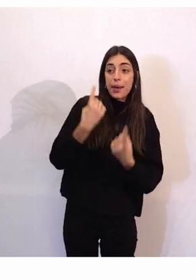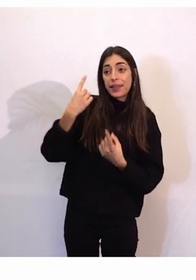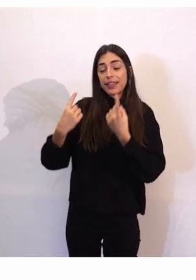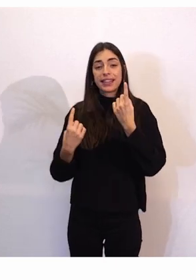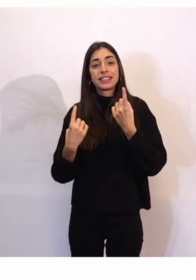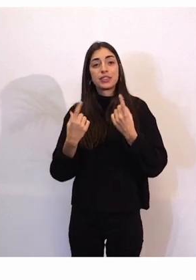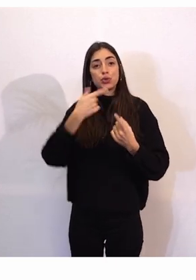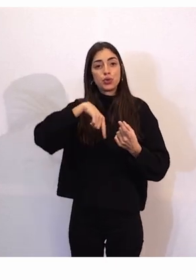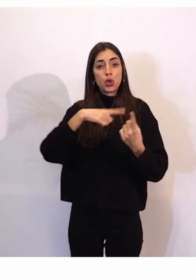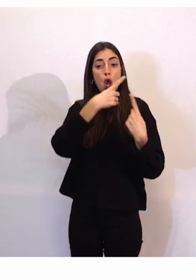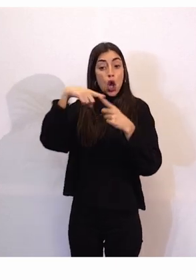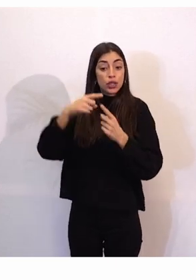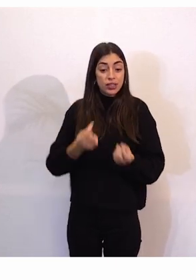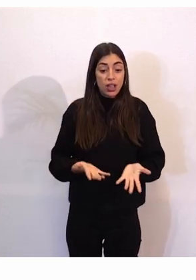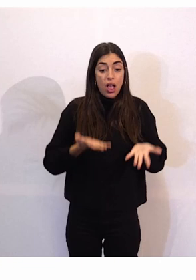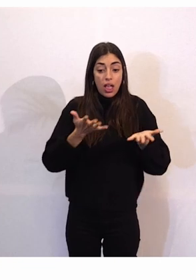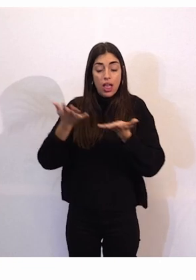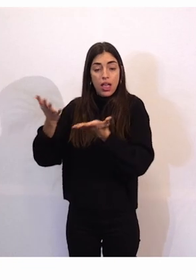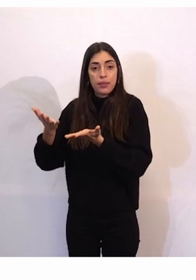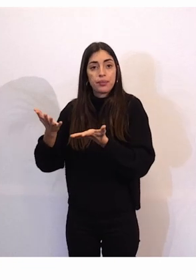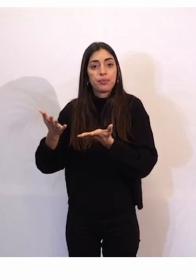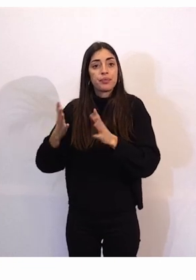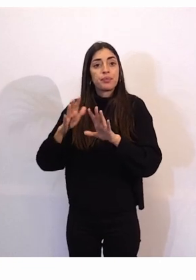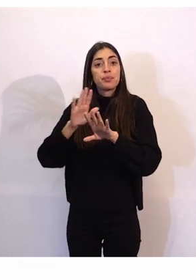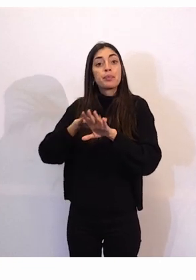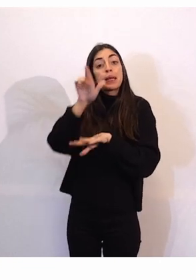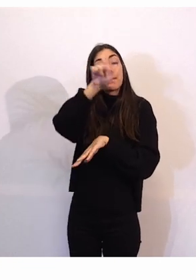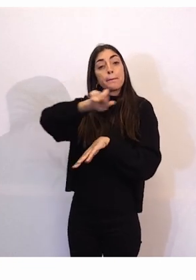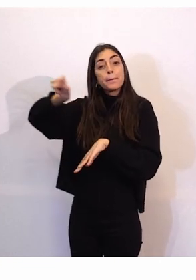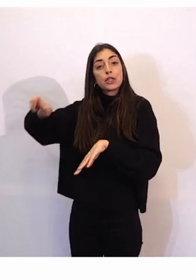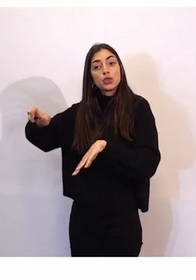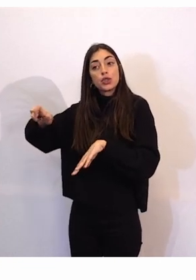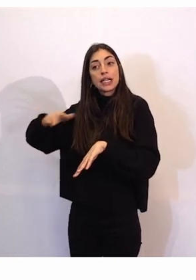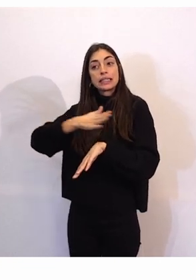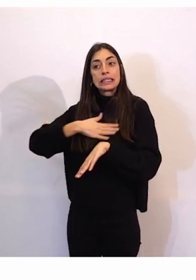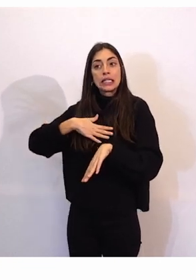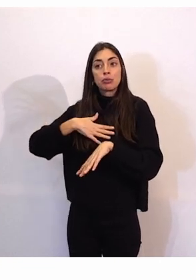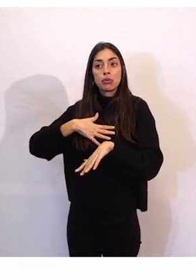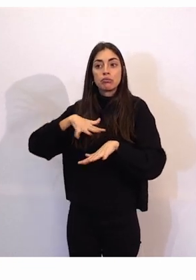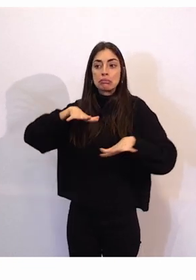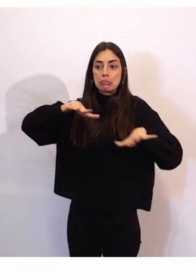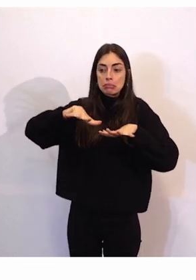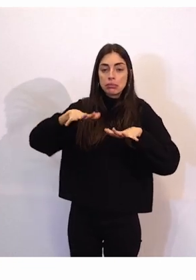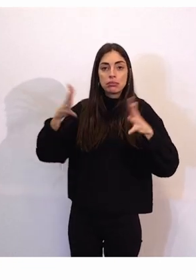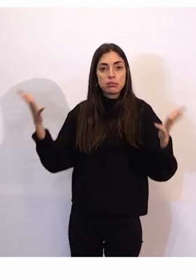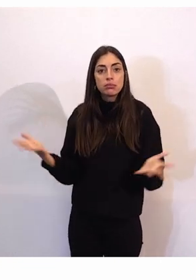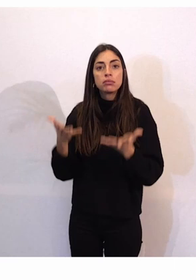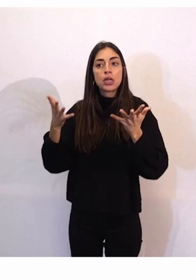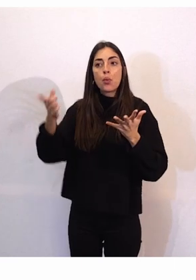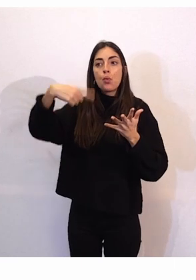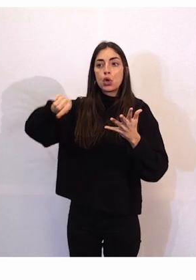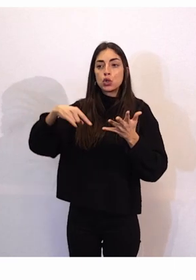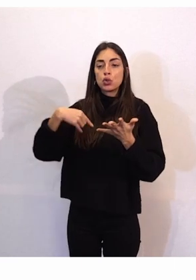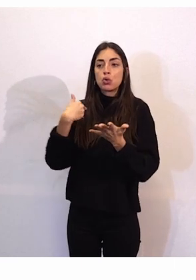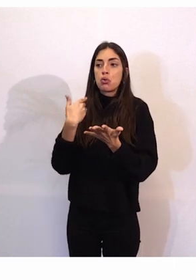generosamente a ser personas que proponen, ser proactivas, que desarrolléis vosotros y que propongáis